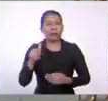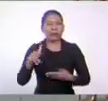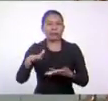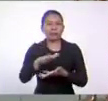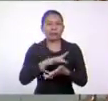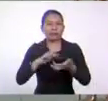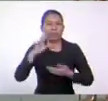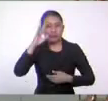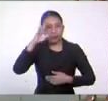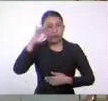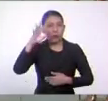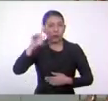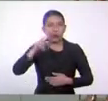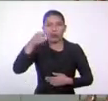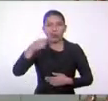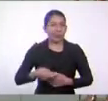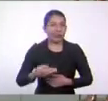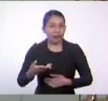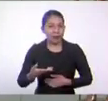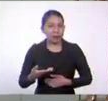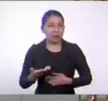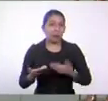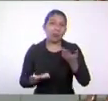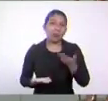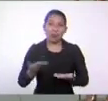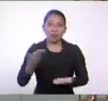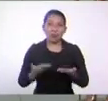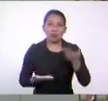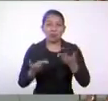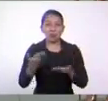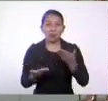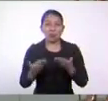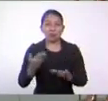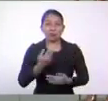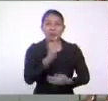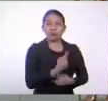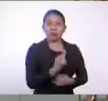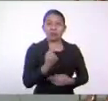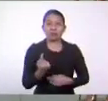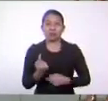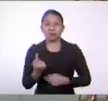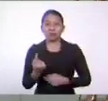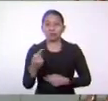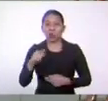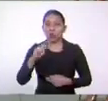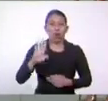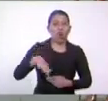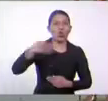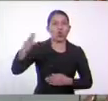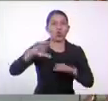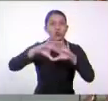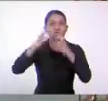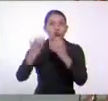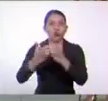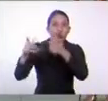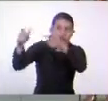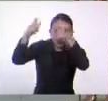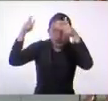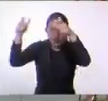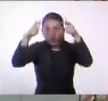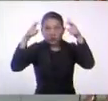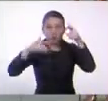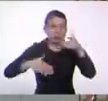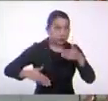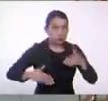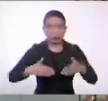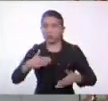ficción, por lo que podemos encontrar personajes que son seres extraterrestres, robots